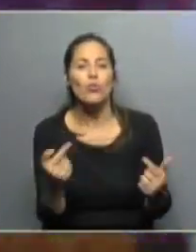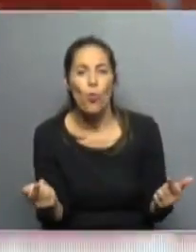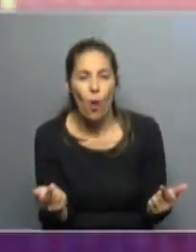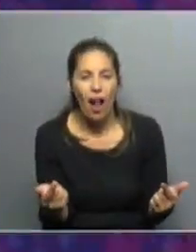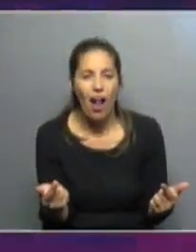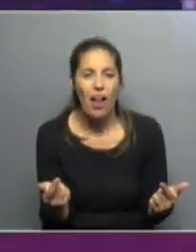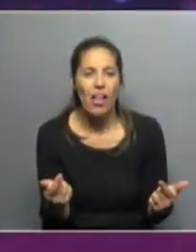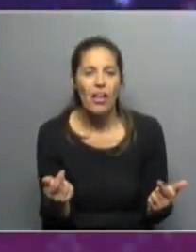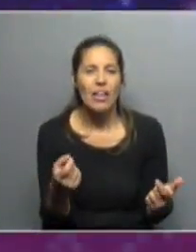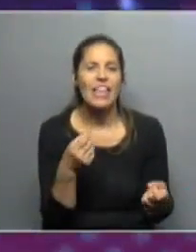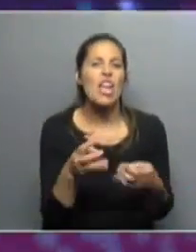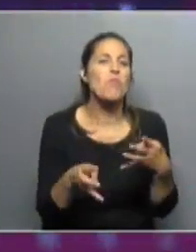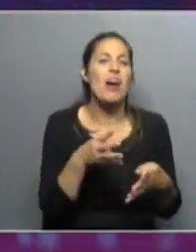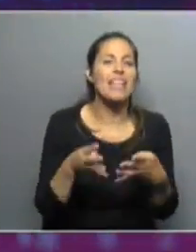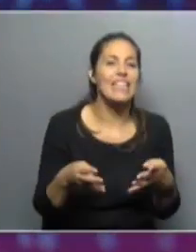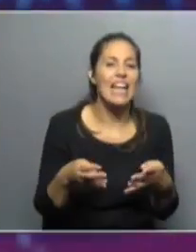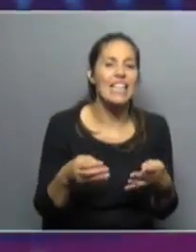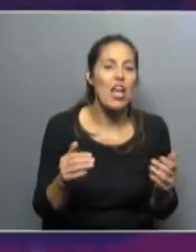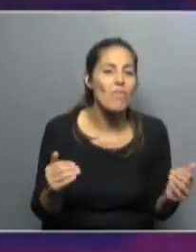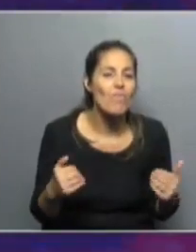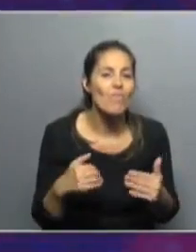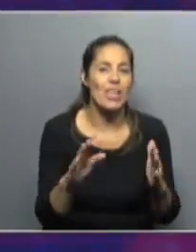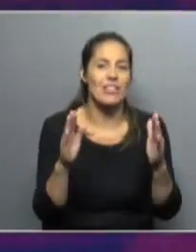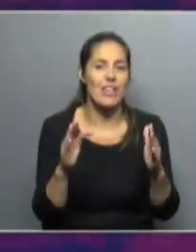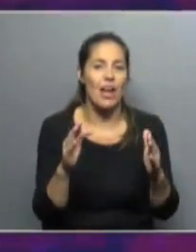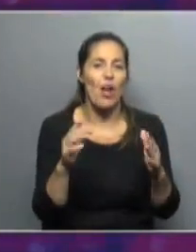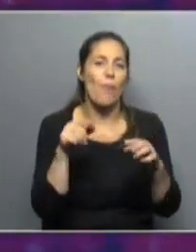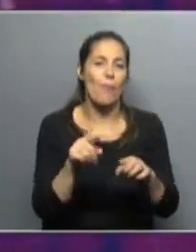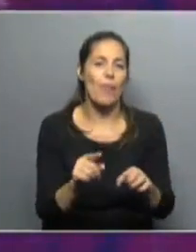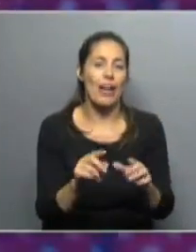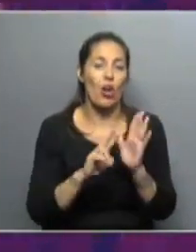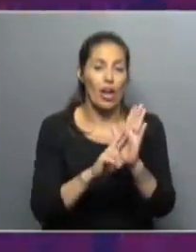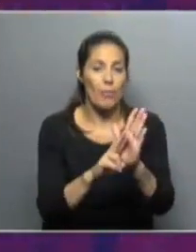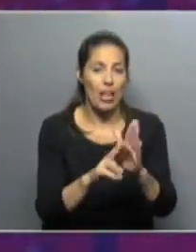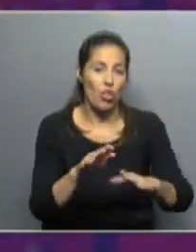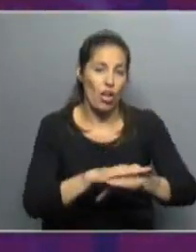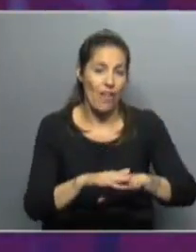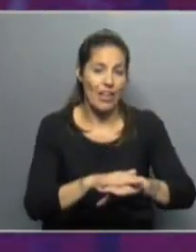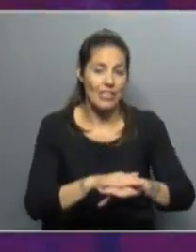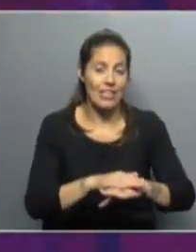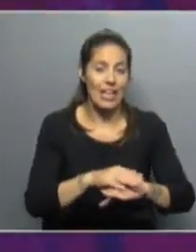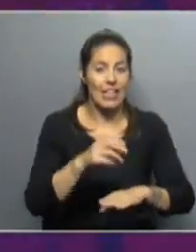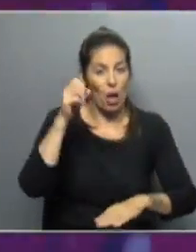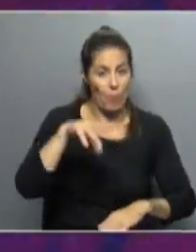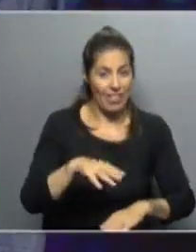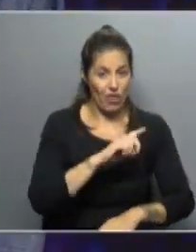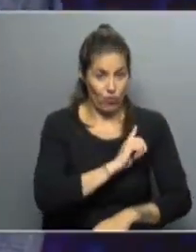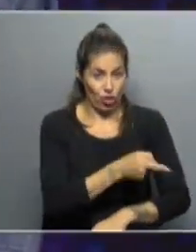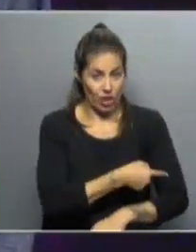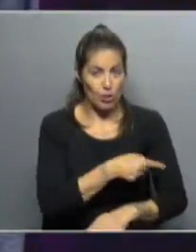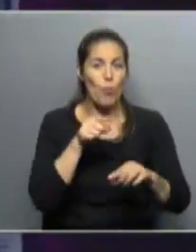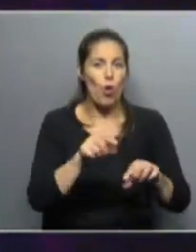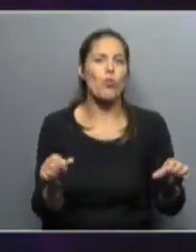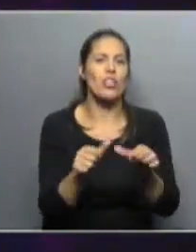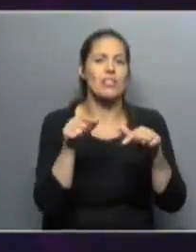con qué maquinaria se echa a andar? Por supuesto con el respaldo y la base del plan de fortalecimiento. Sí, ¿no? Sí, ¿pero cómo existe esto?